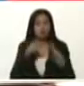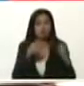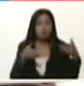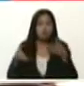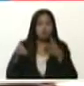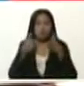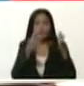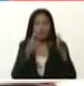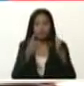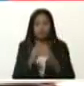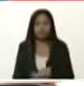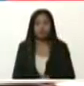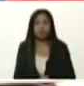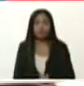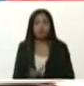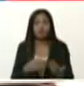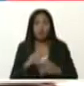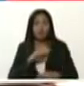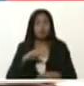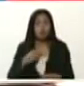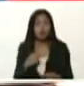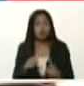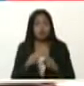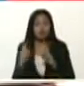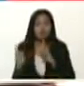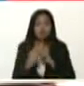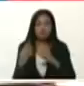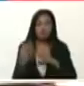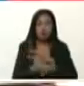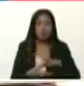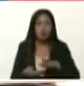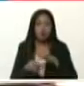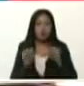paz, en que vamos a seguir enfrentando los problemas